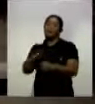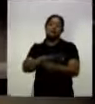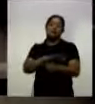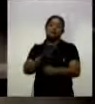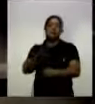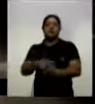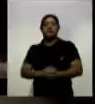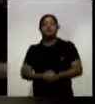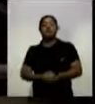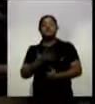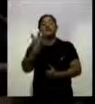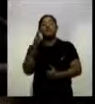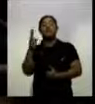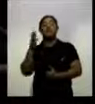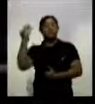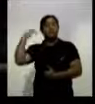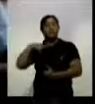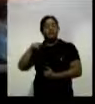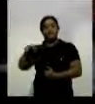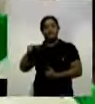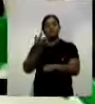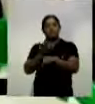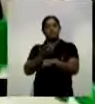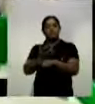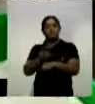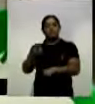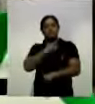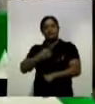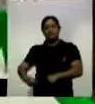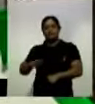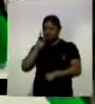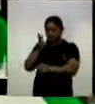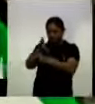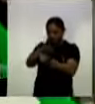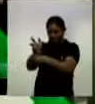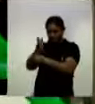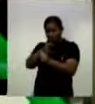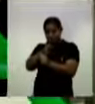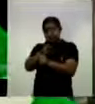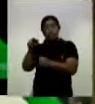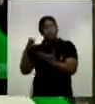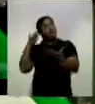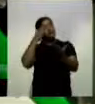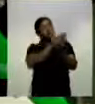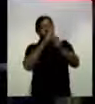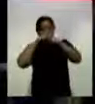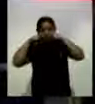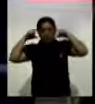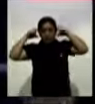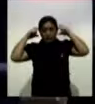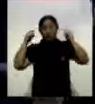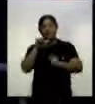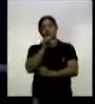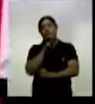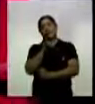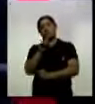El pasado 5 de mayo, Trump fue grabado mientras visitaba una fábrica de mascarillas médicas en la ciudad de Phoenix, Arizona, cuando el